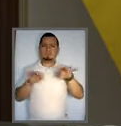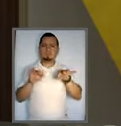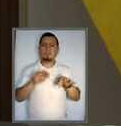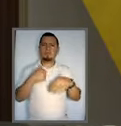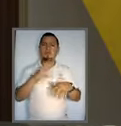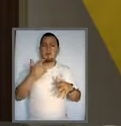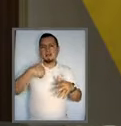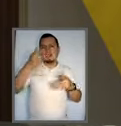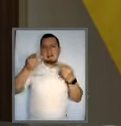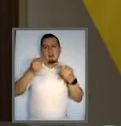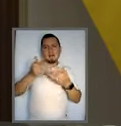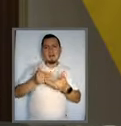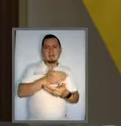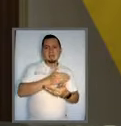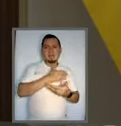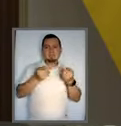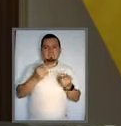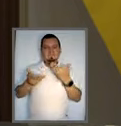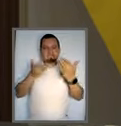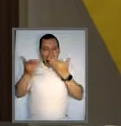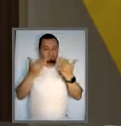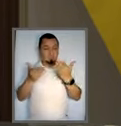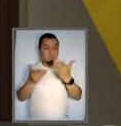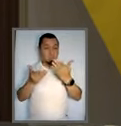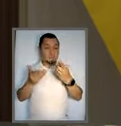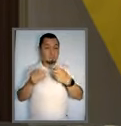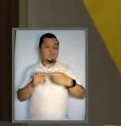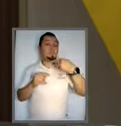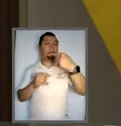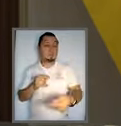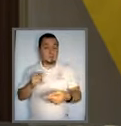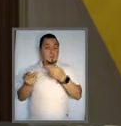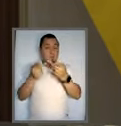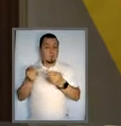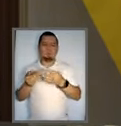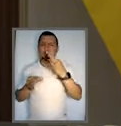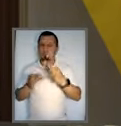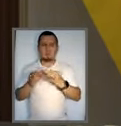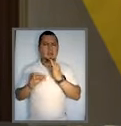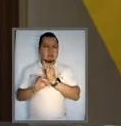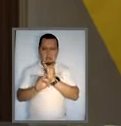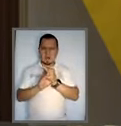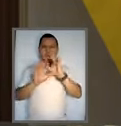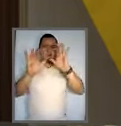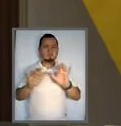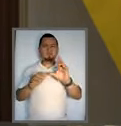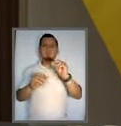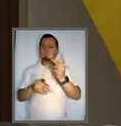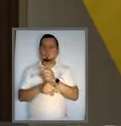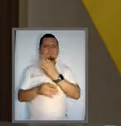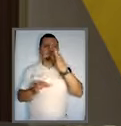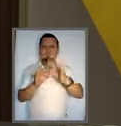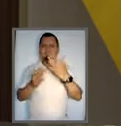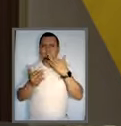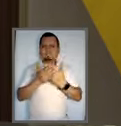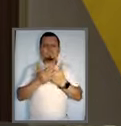aprendizaje, afinar muchas cosas en el camino, y hoy el cierre del ciclo a distancia está garantizado que en Jalisco se puede hacer de la manera